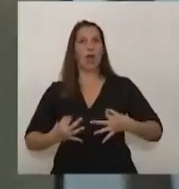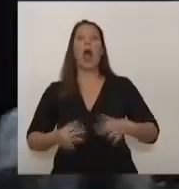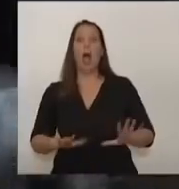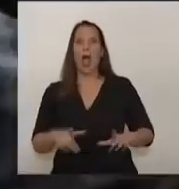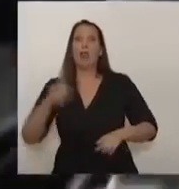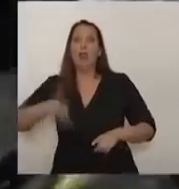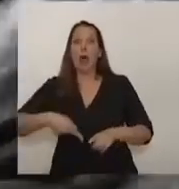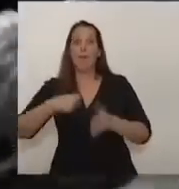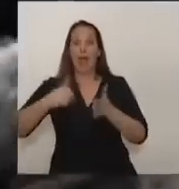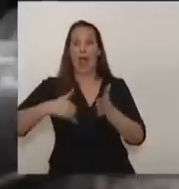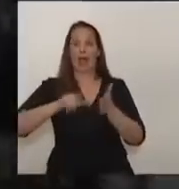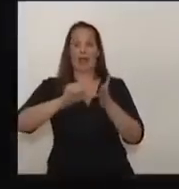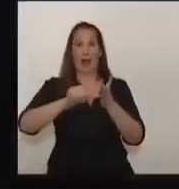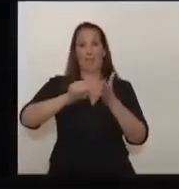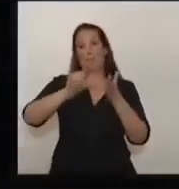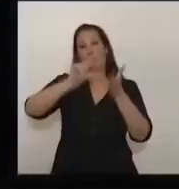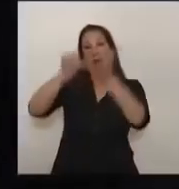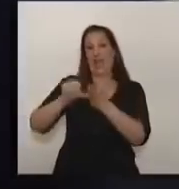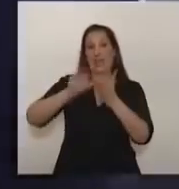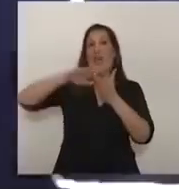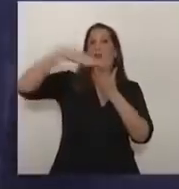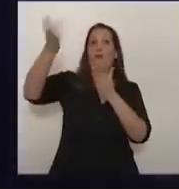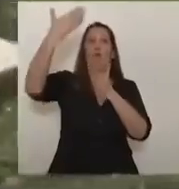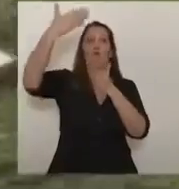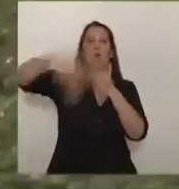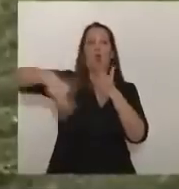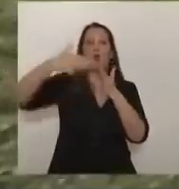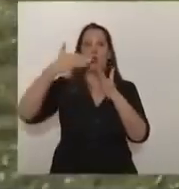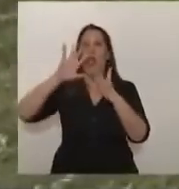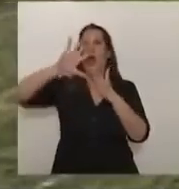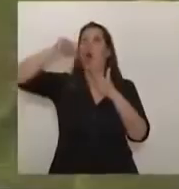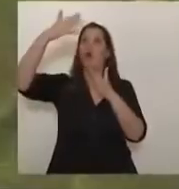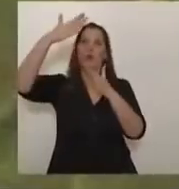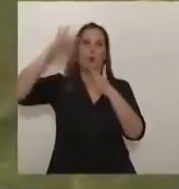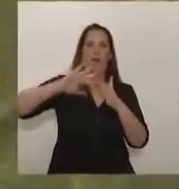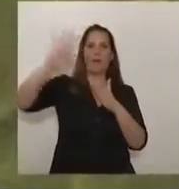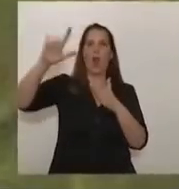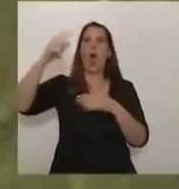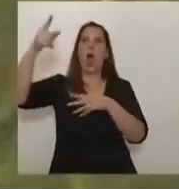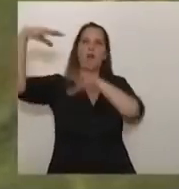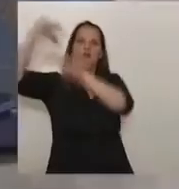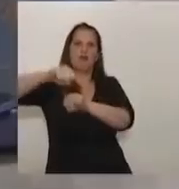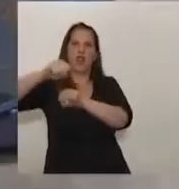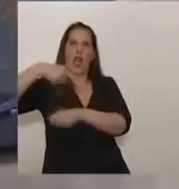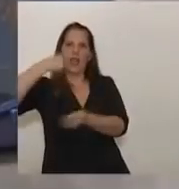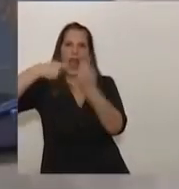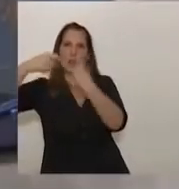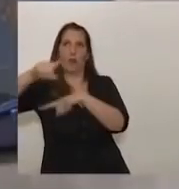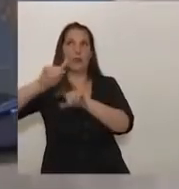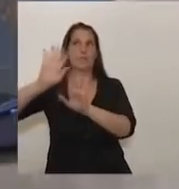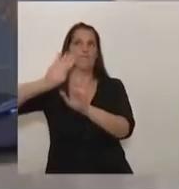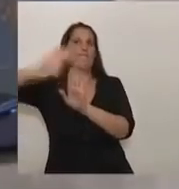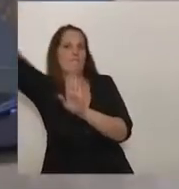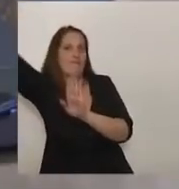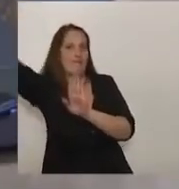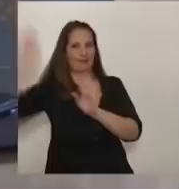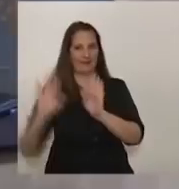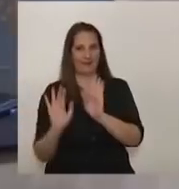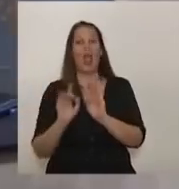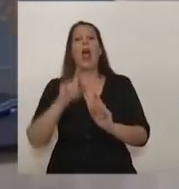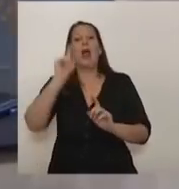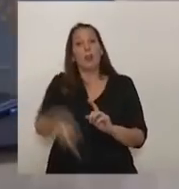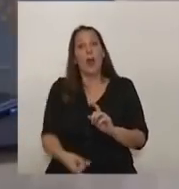y sobre las zonas tomadas por el narco, y lo hemos logrado. Cuando llegamos había una sensación de derrota